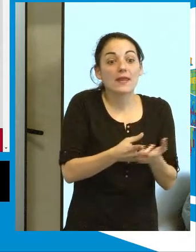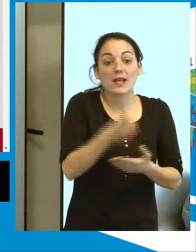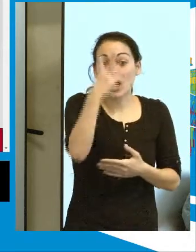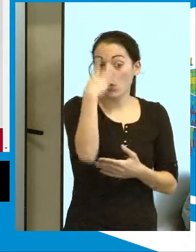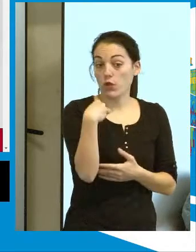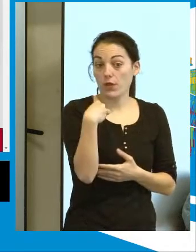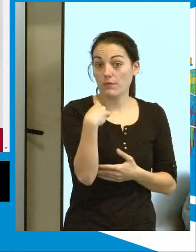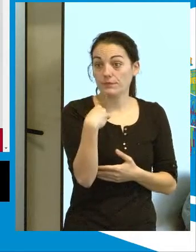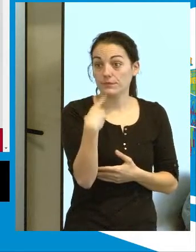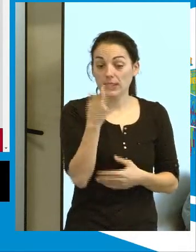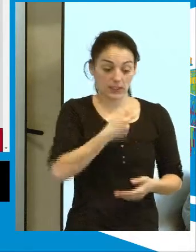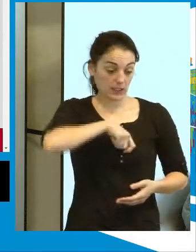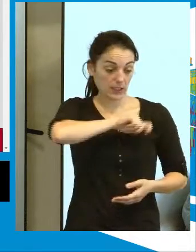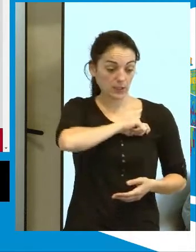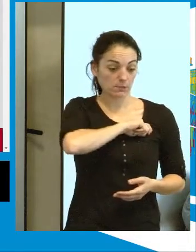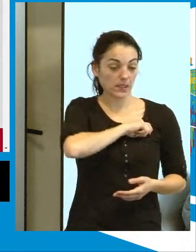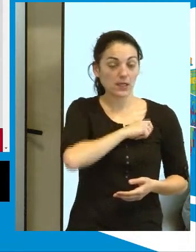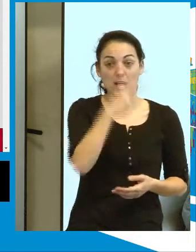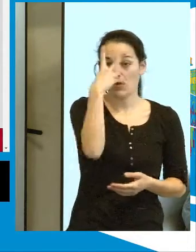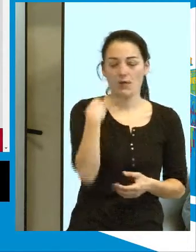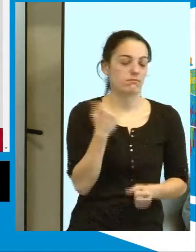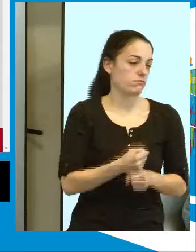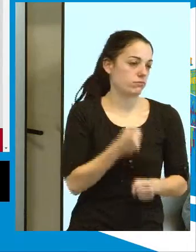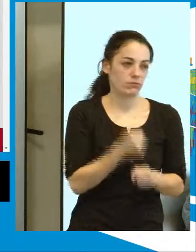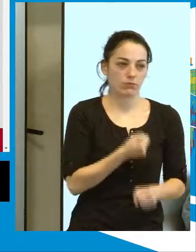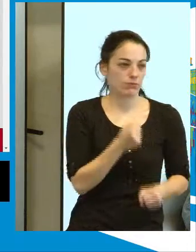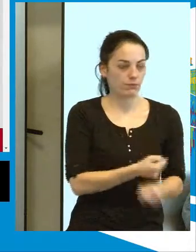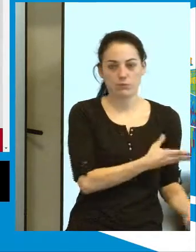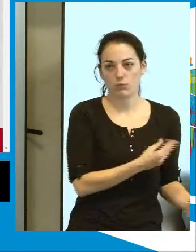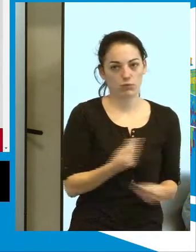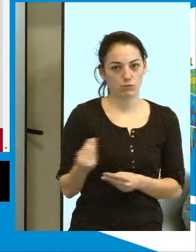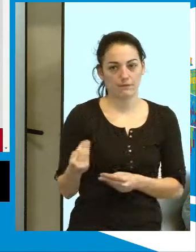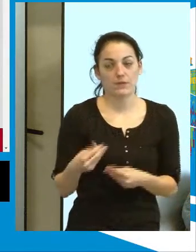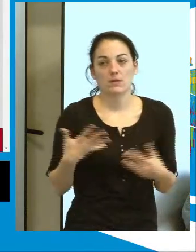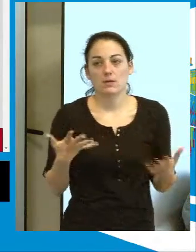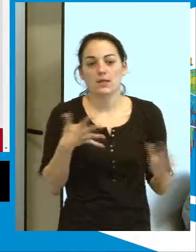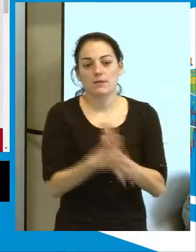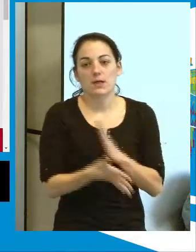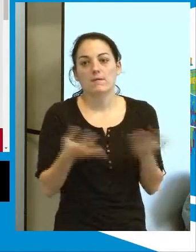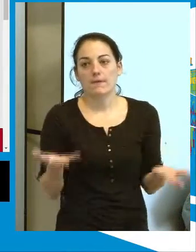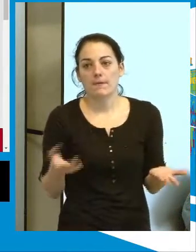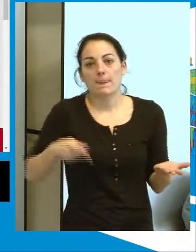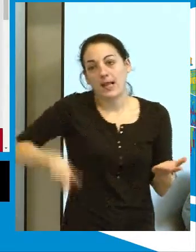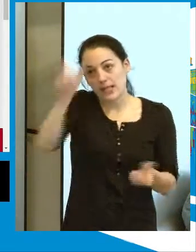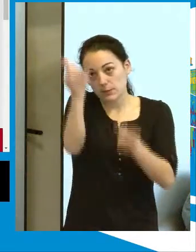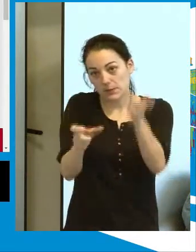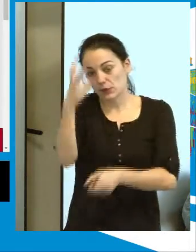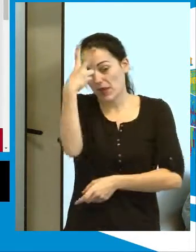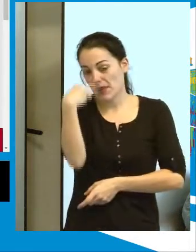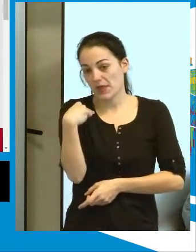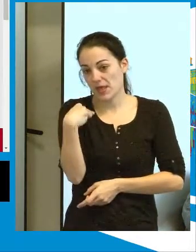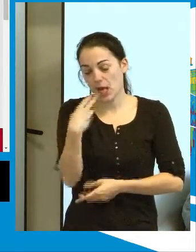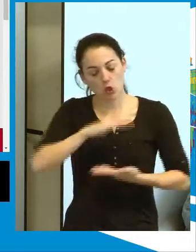¿no? Aquí en España pues hay una labor muy potente por parte de la ONCE que hace que las personas ciegas sean muy